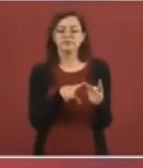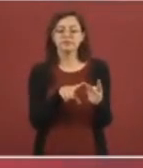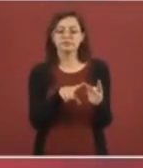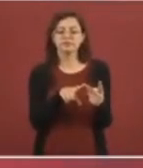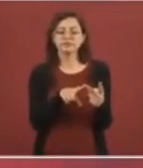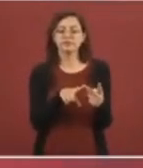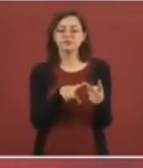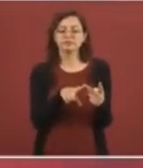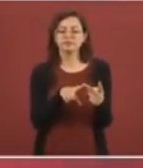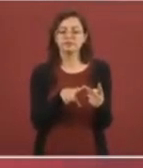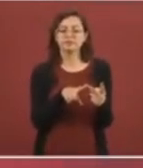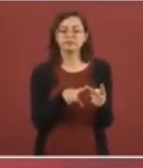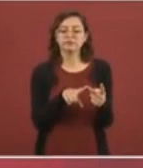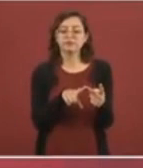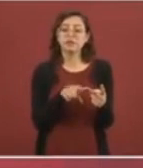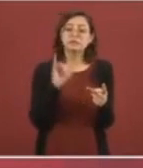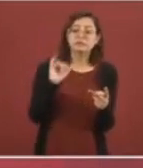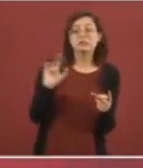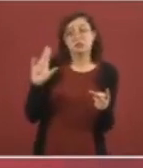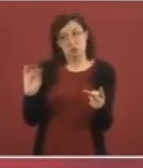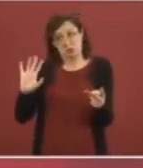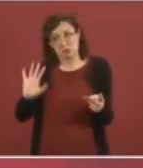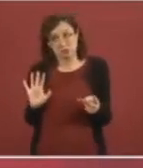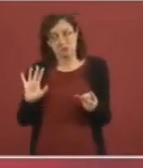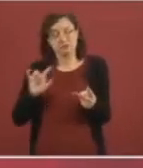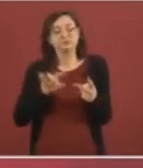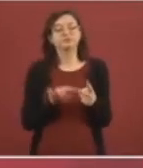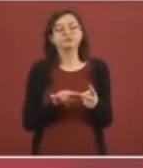si es cierto o no